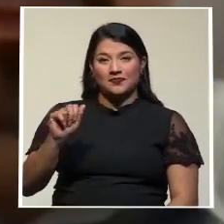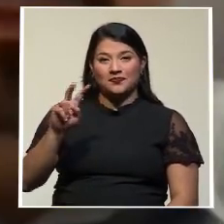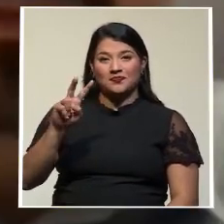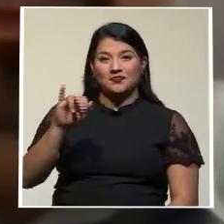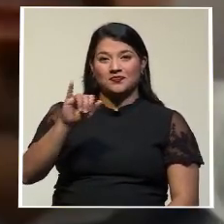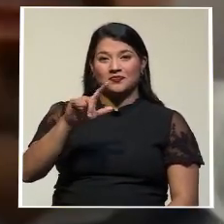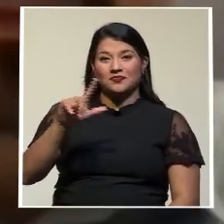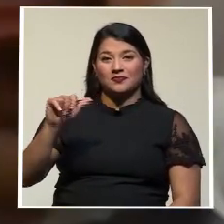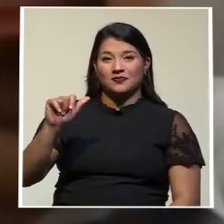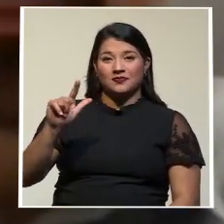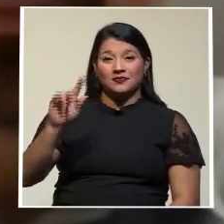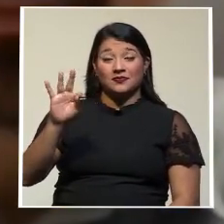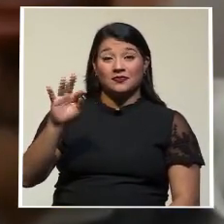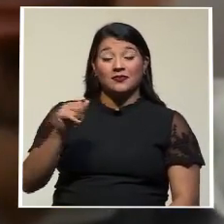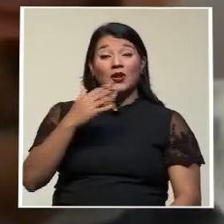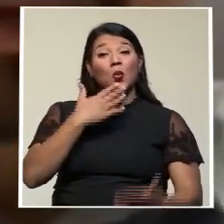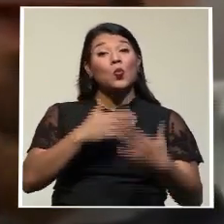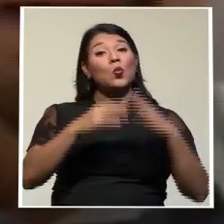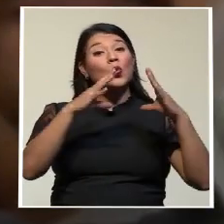Noticias.